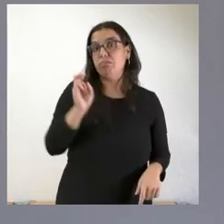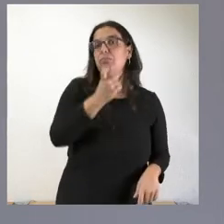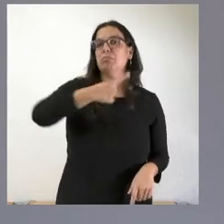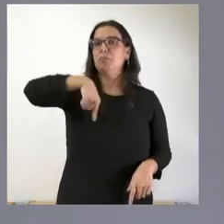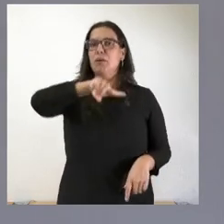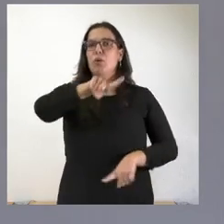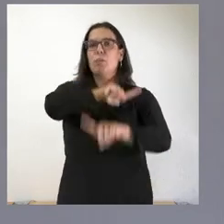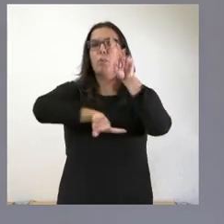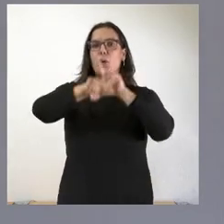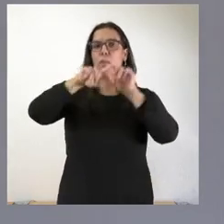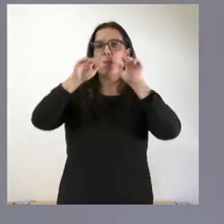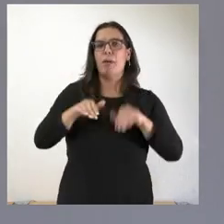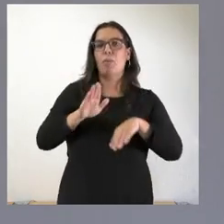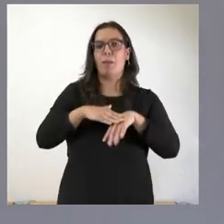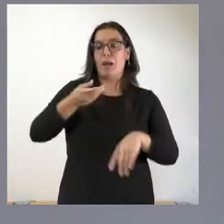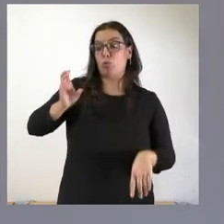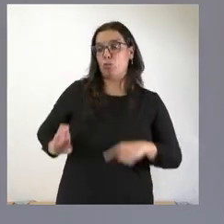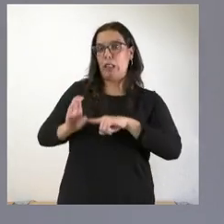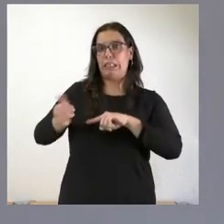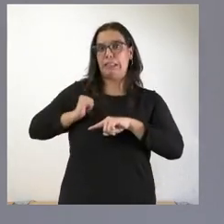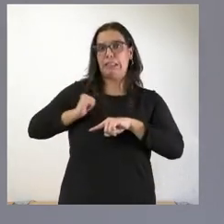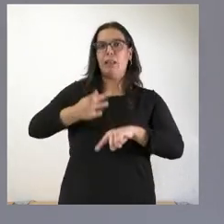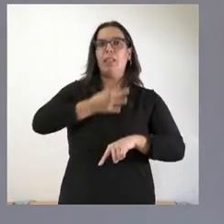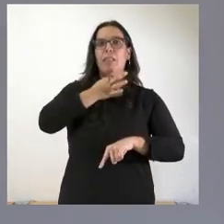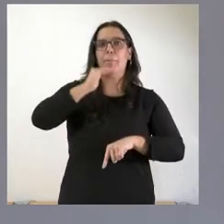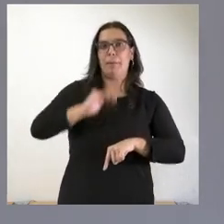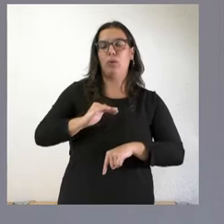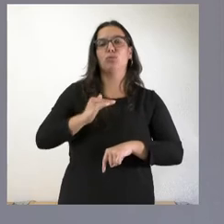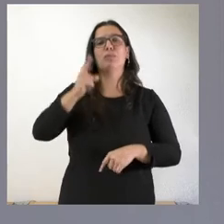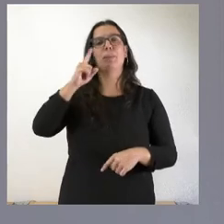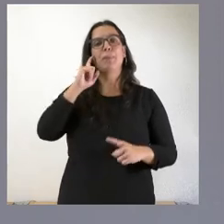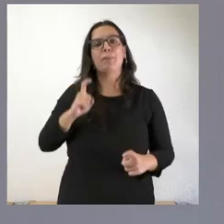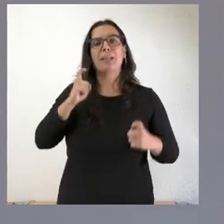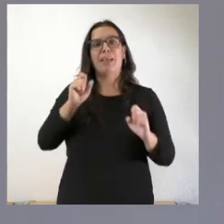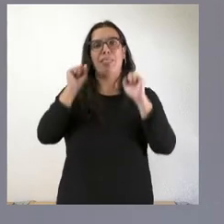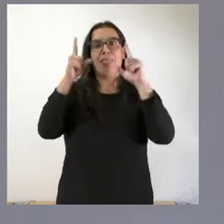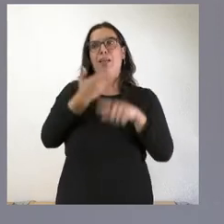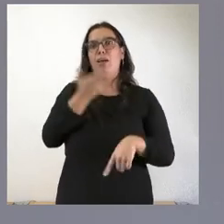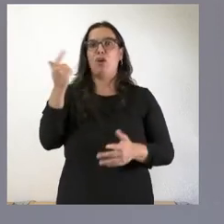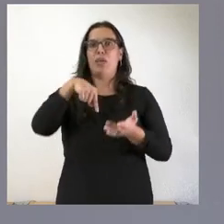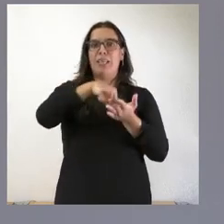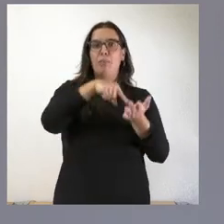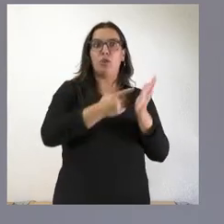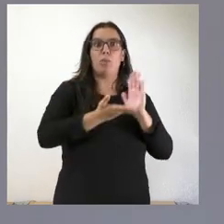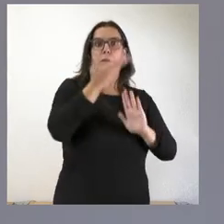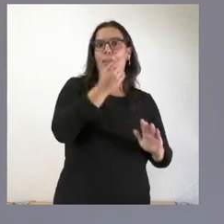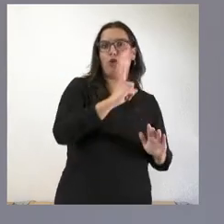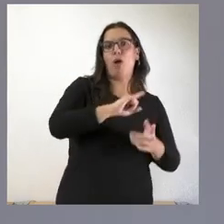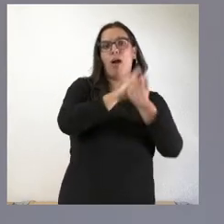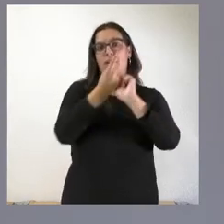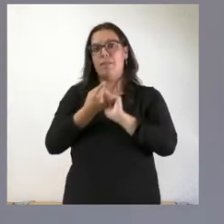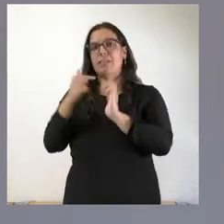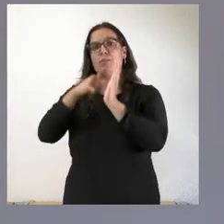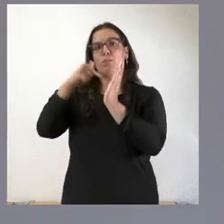problemas para llegar a fin de mes, que se dé esa idea de que aquí en Castilla y León no subimos impuestos, los bajamos, apoyamos a las familias